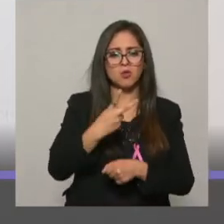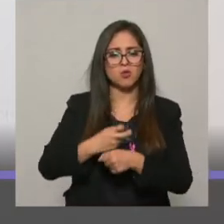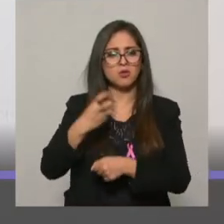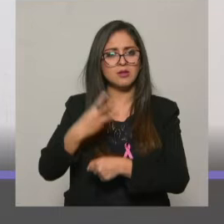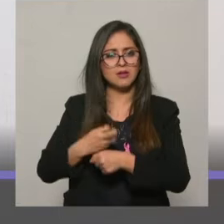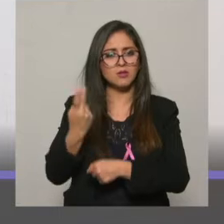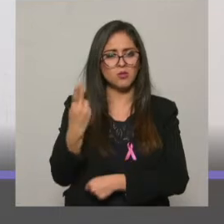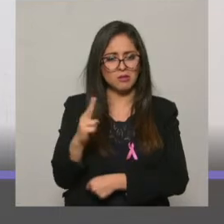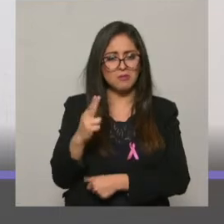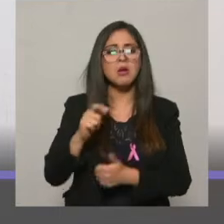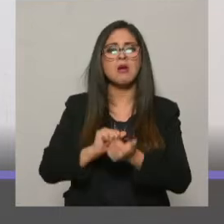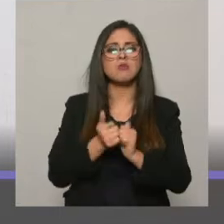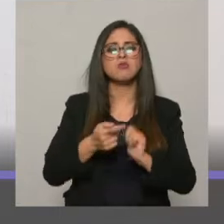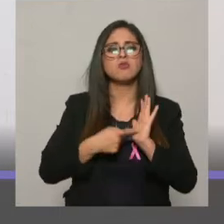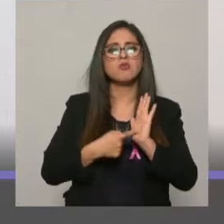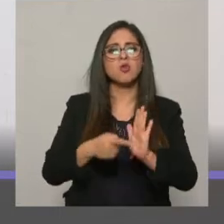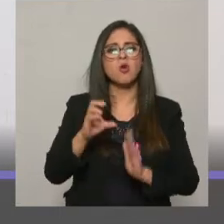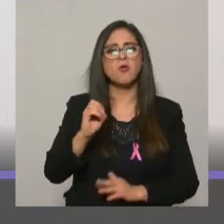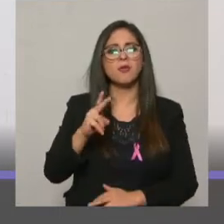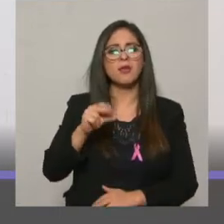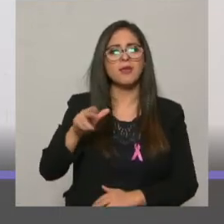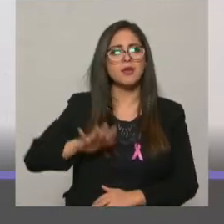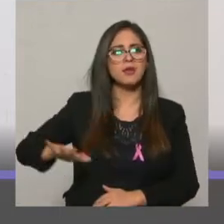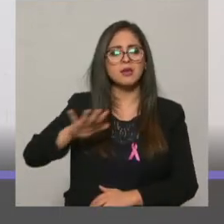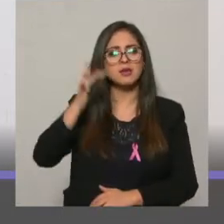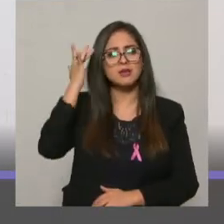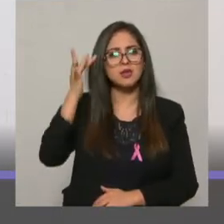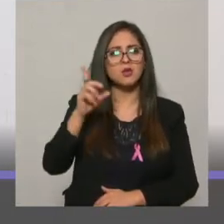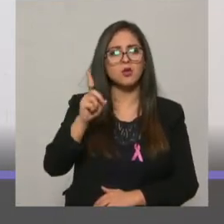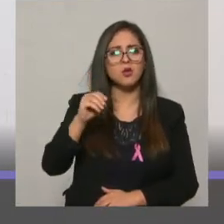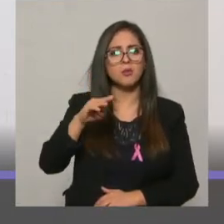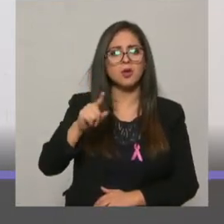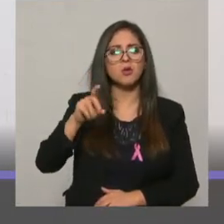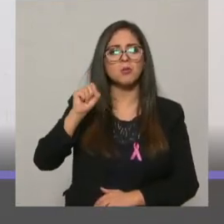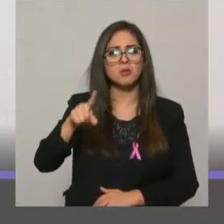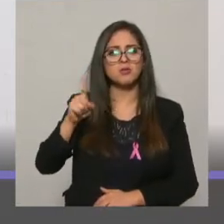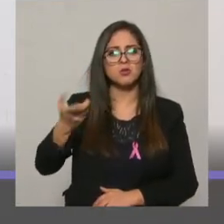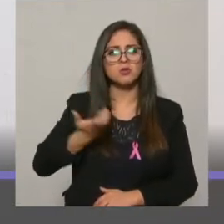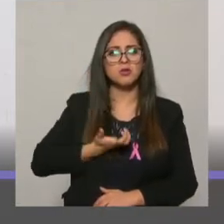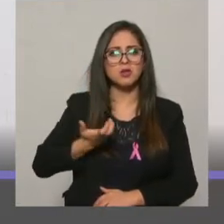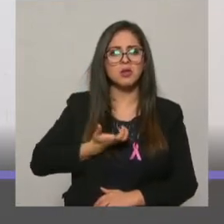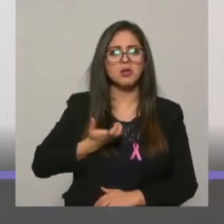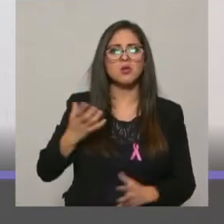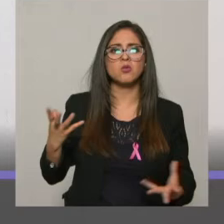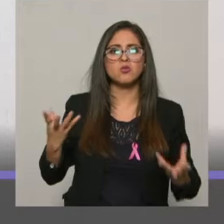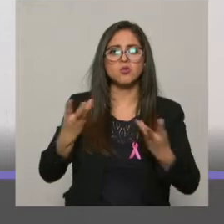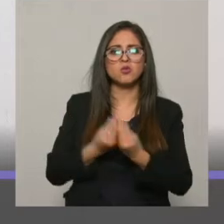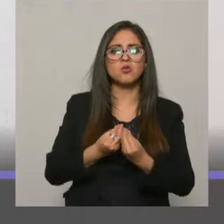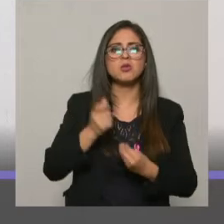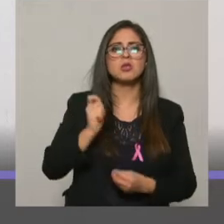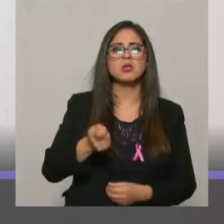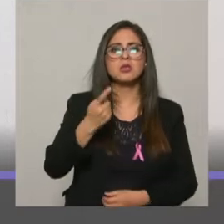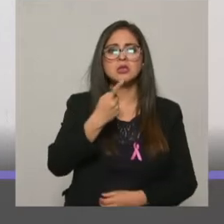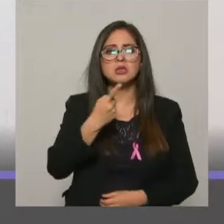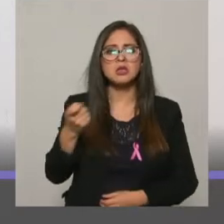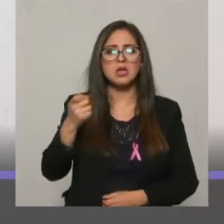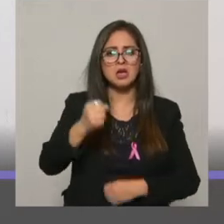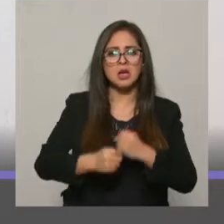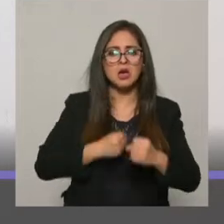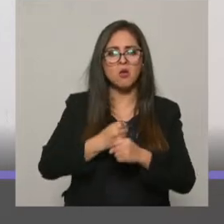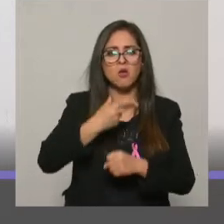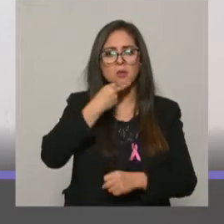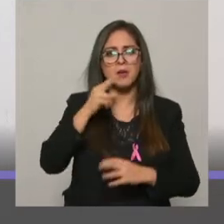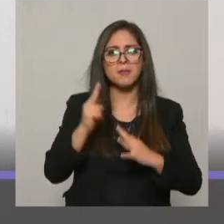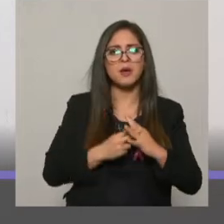tiene una ofrenda muy especial en Santo Domingo, en el centro histórico, en relación a los 100 años del asesinato de